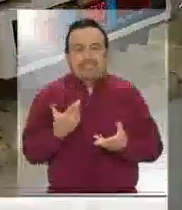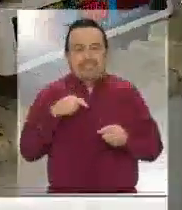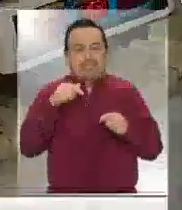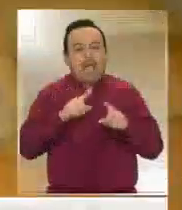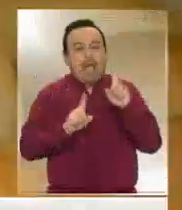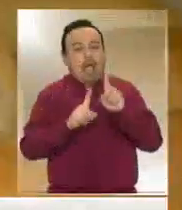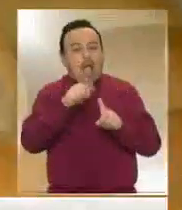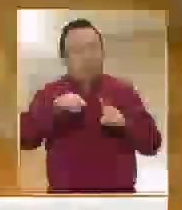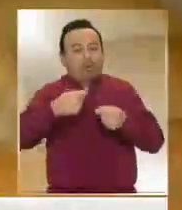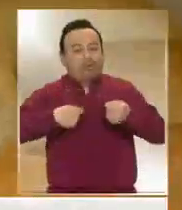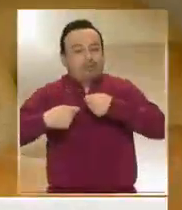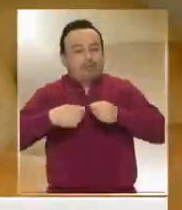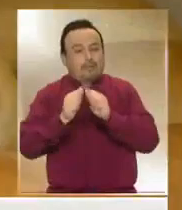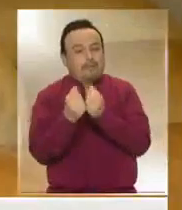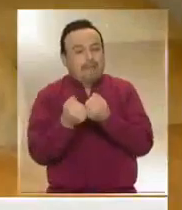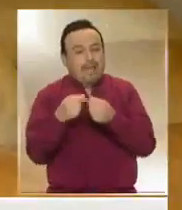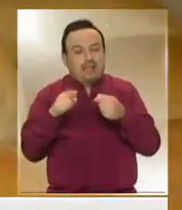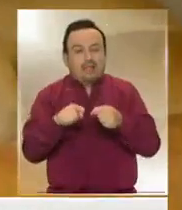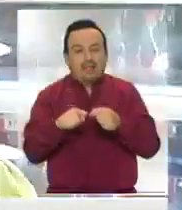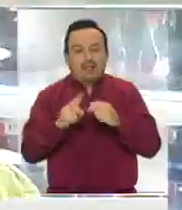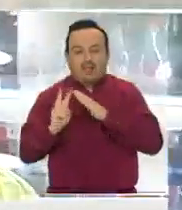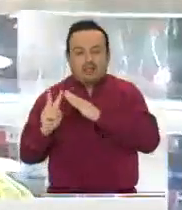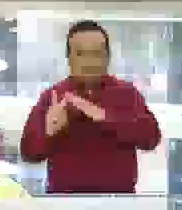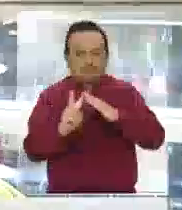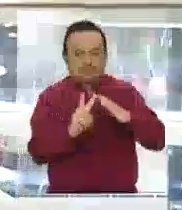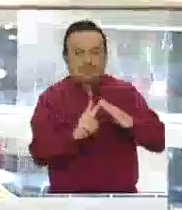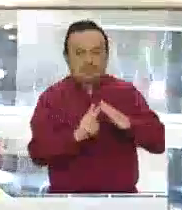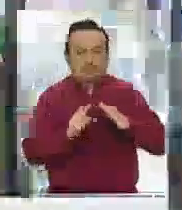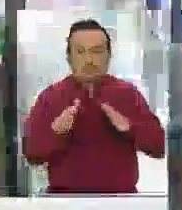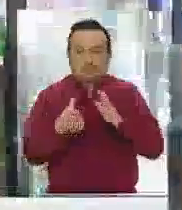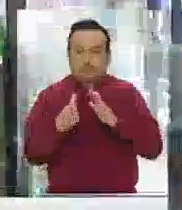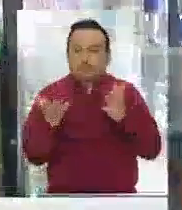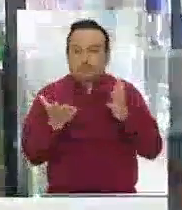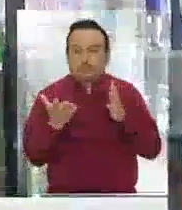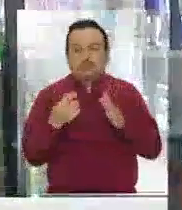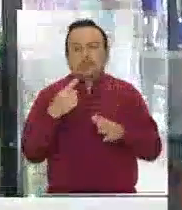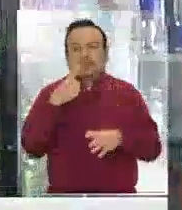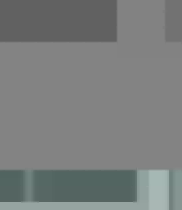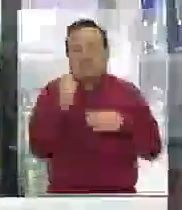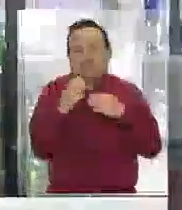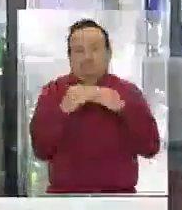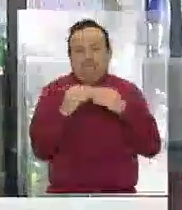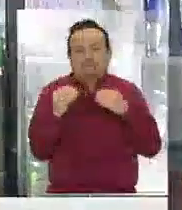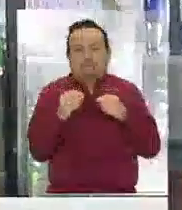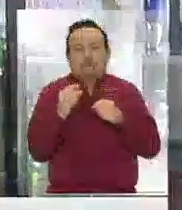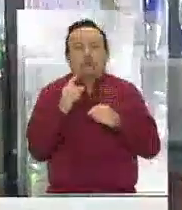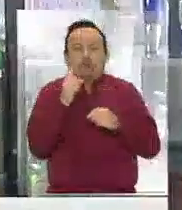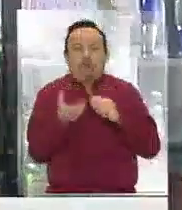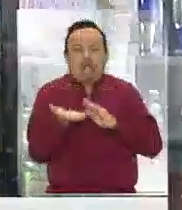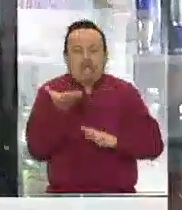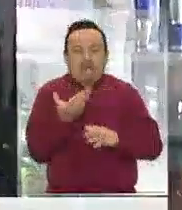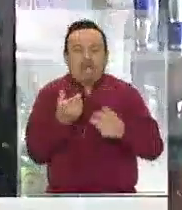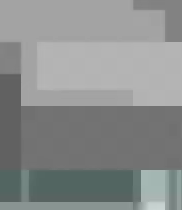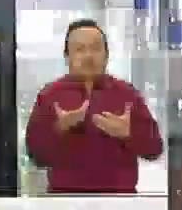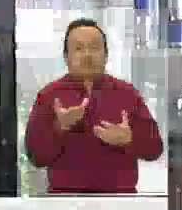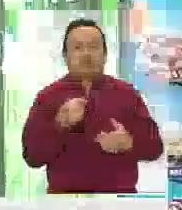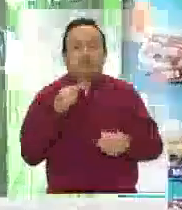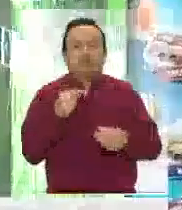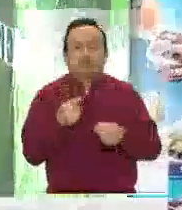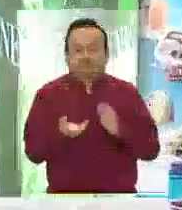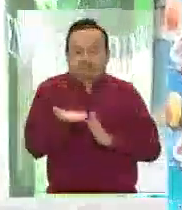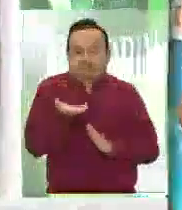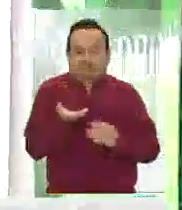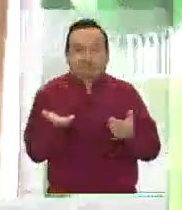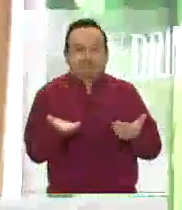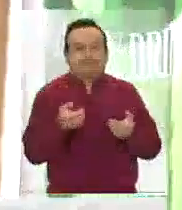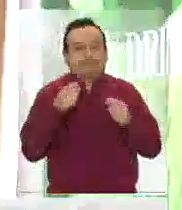en algunos almacenes y panaderías de barrio. ¿1.5% más o menos? 100 pesos el kilo por el costo de producción.